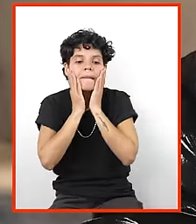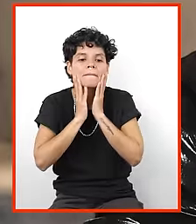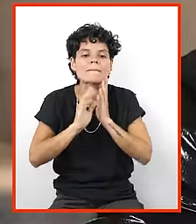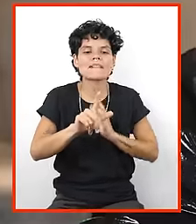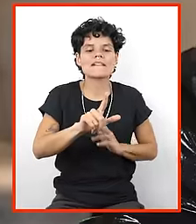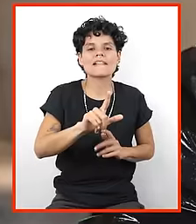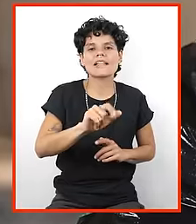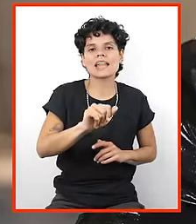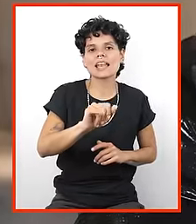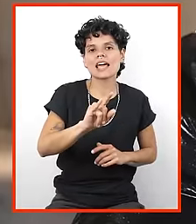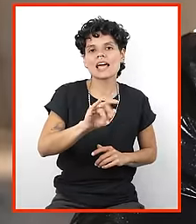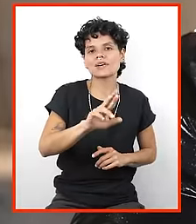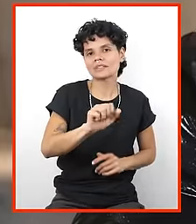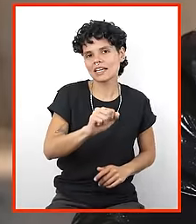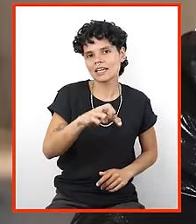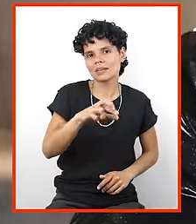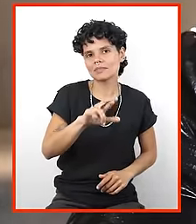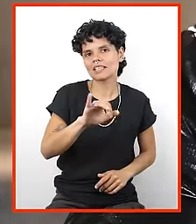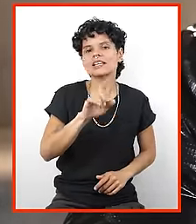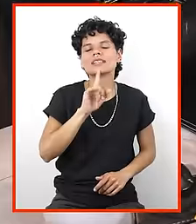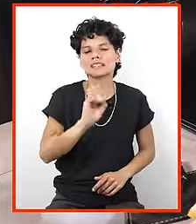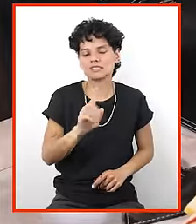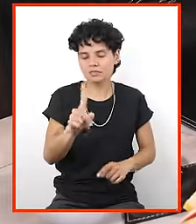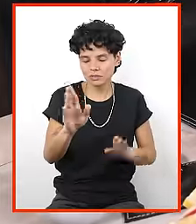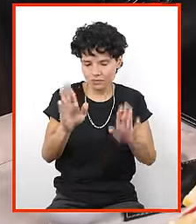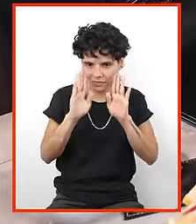Laura Prieto, si me estás mirando.